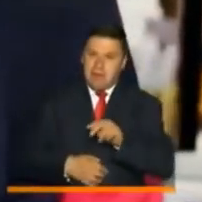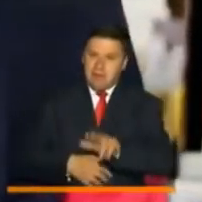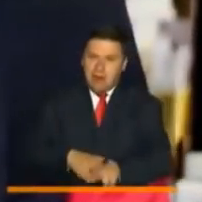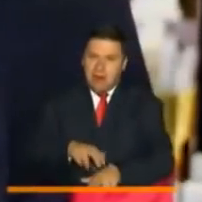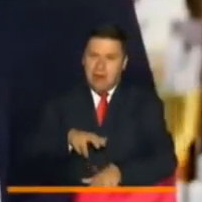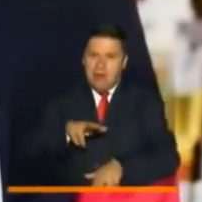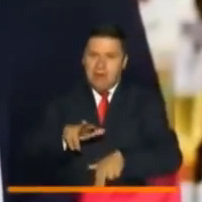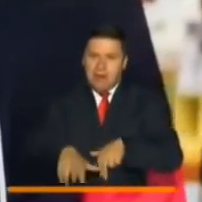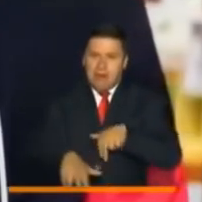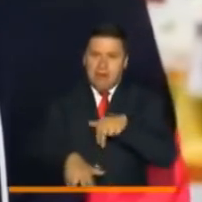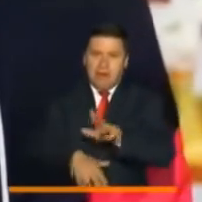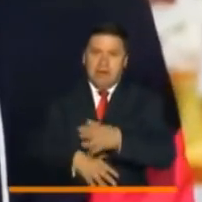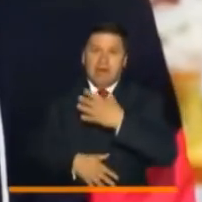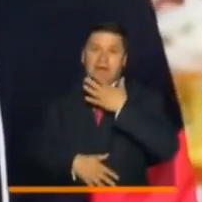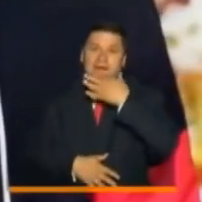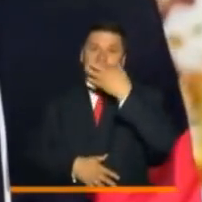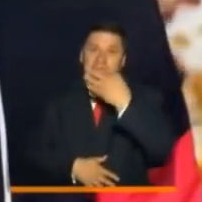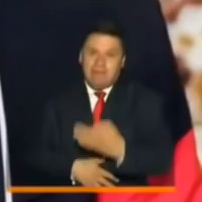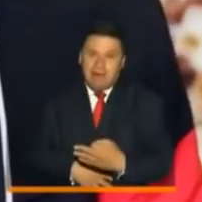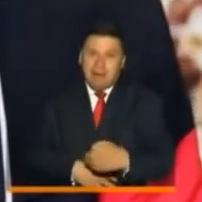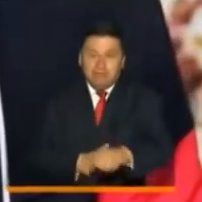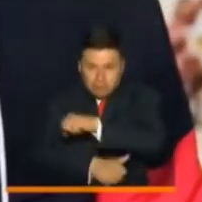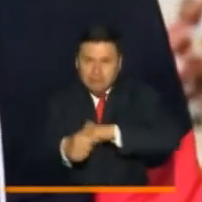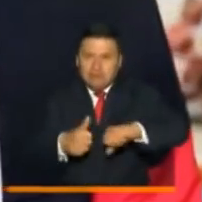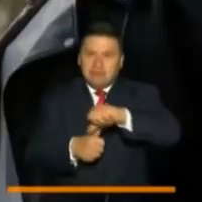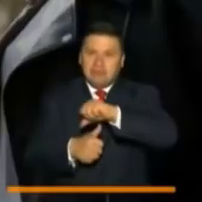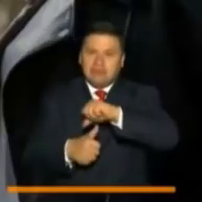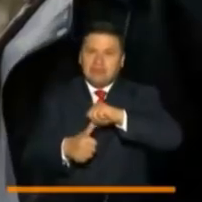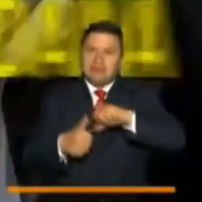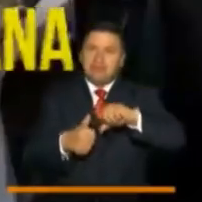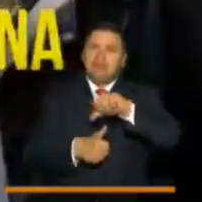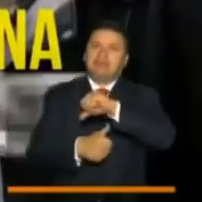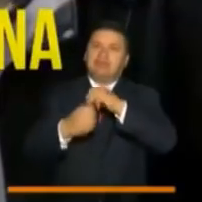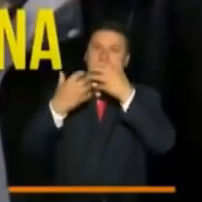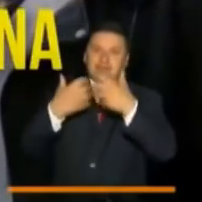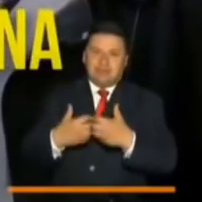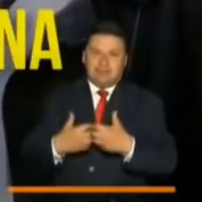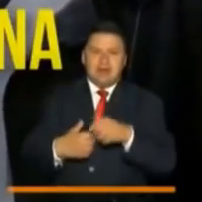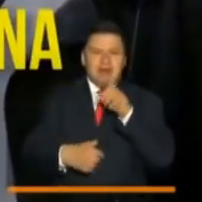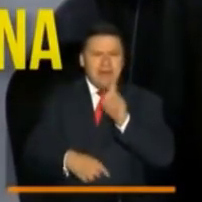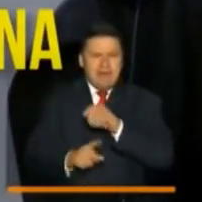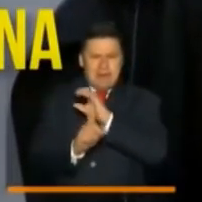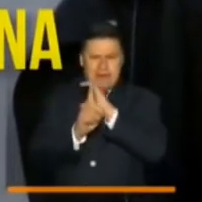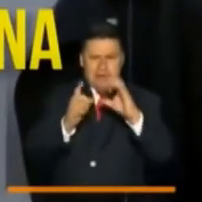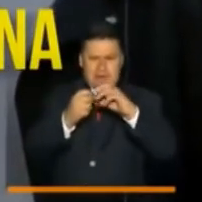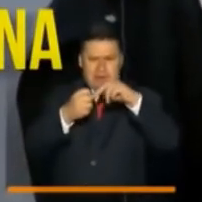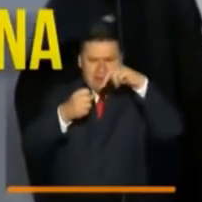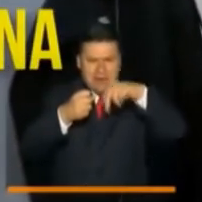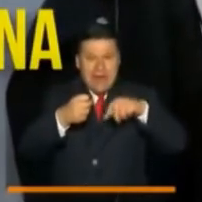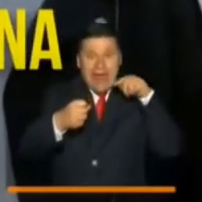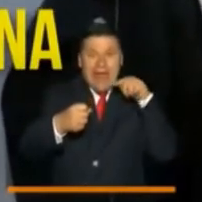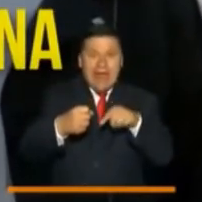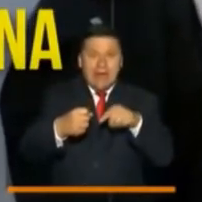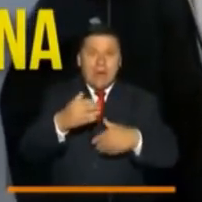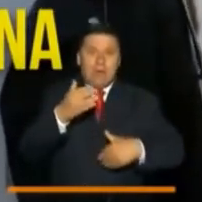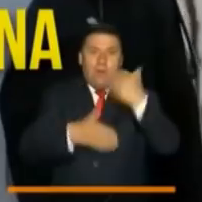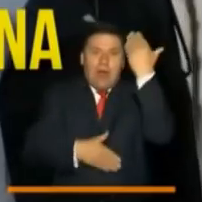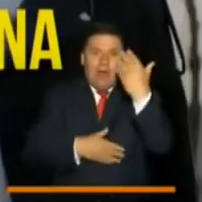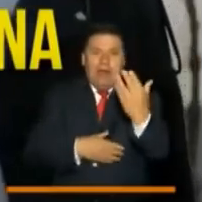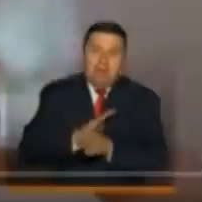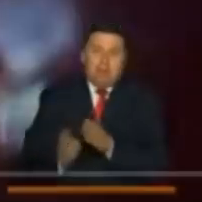paso a una verdadera reactivación. La cultura ciudadana es la nueva